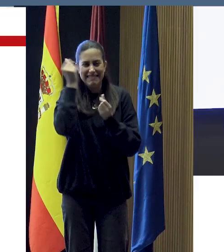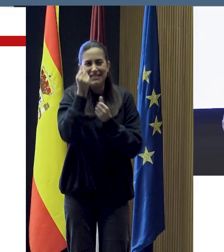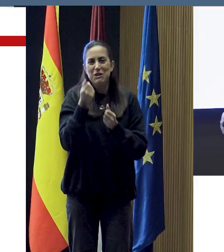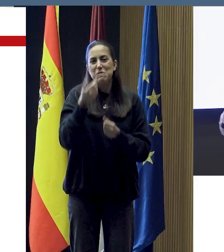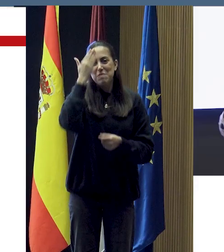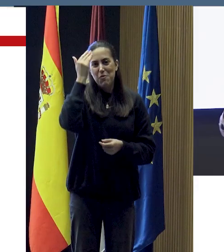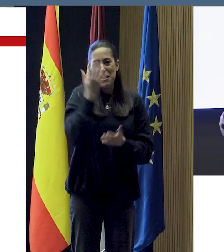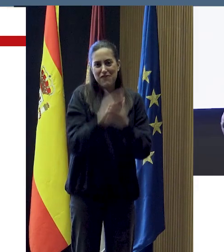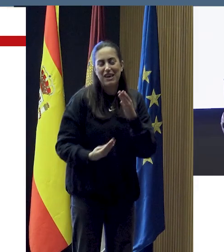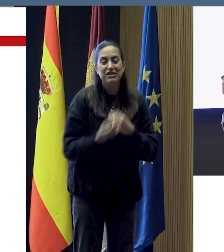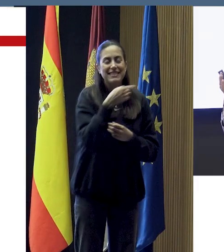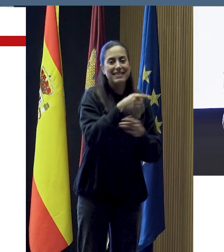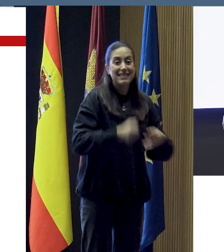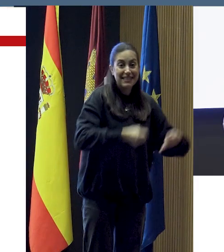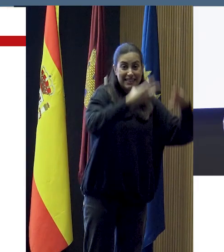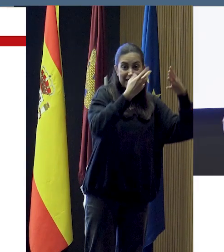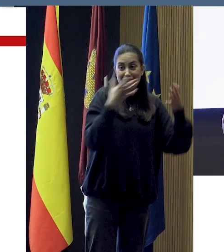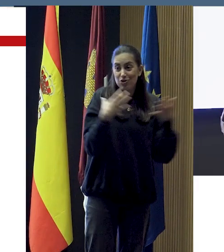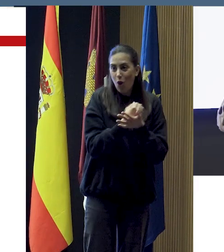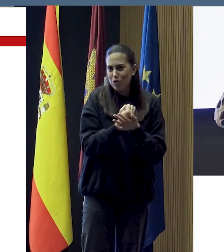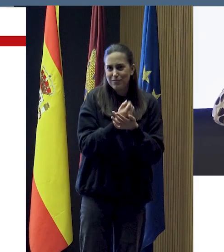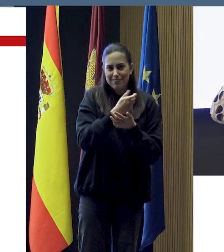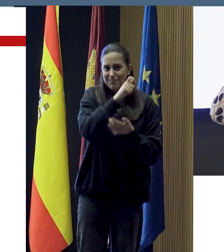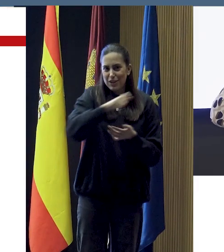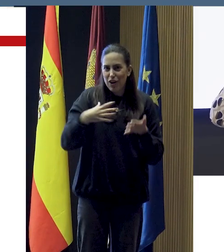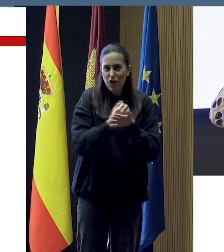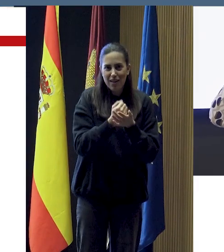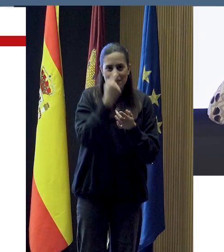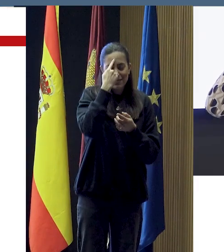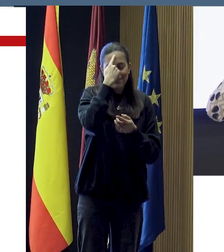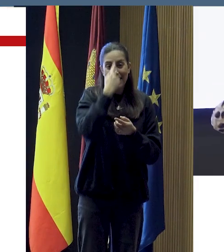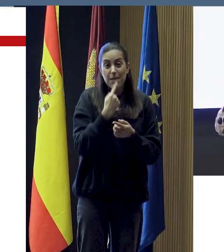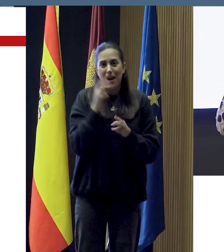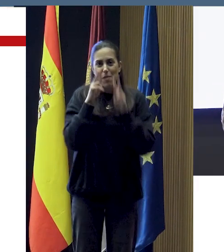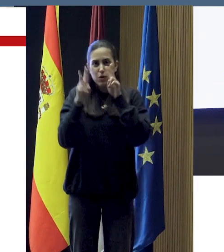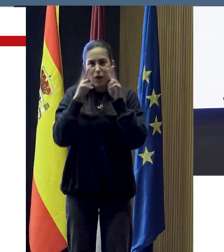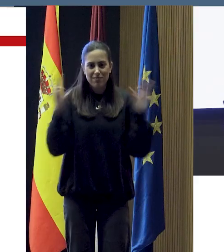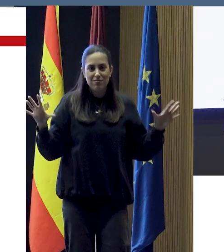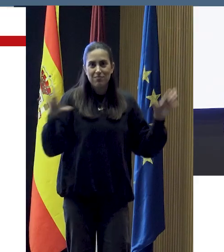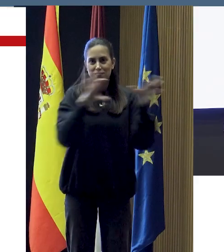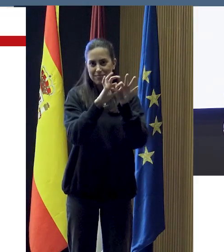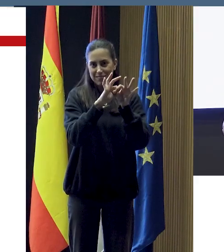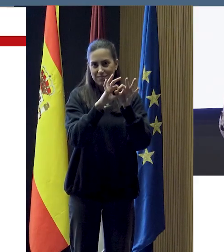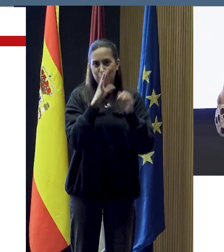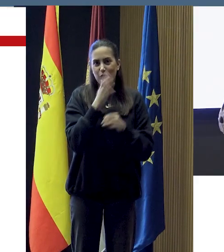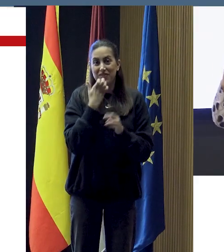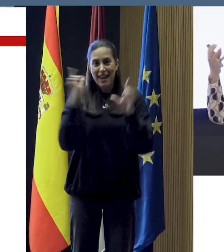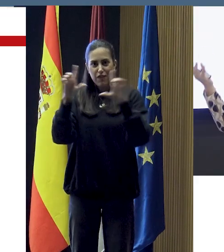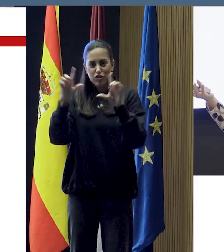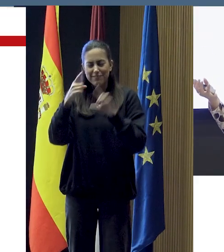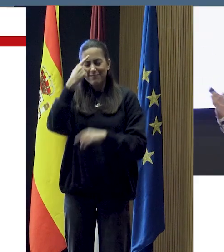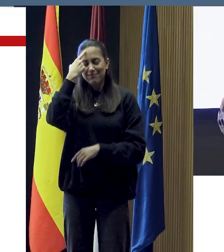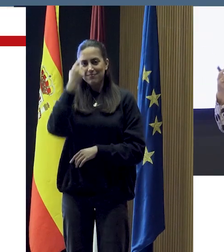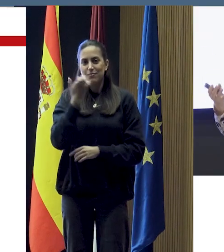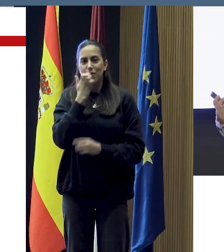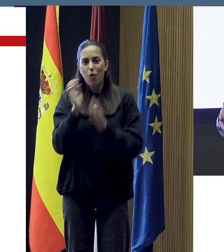Cuando se cayeron las torres gemelas, seguramente todo el mundo ahora mismo ha tenido esa imagen visual de las torres cayendo, viéndolas por la tele, el humo